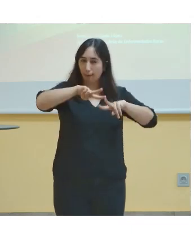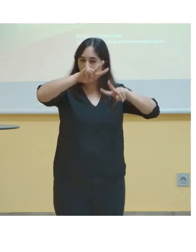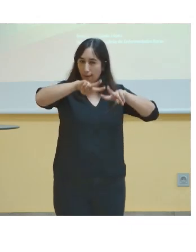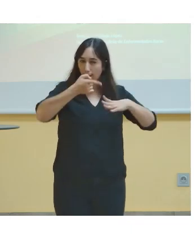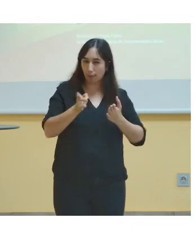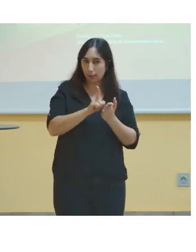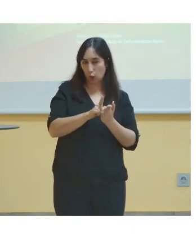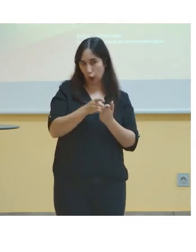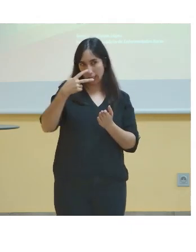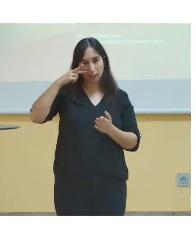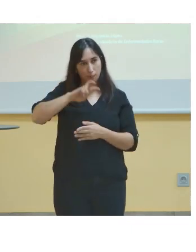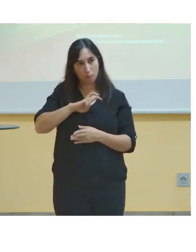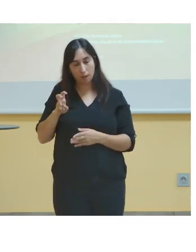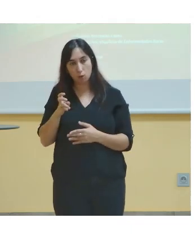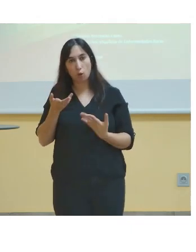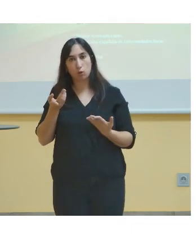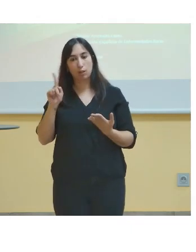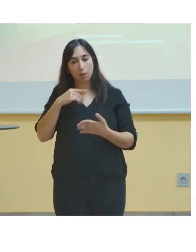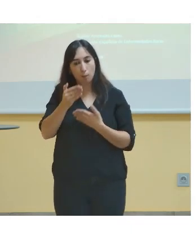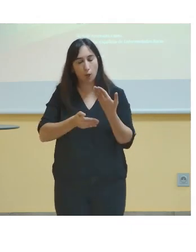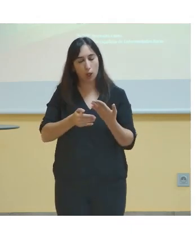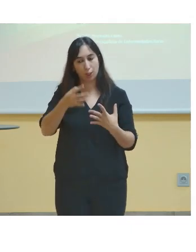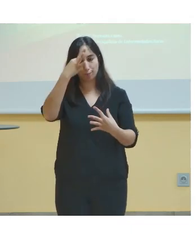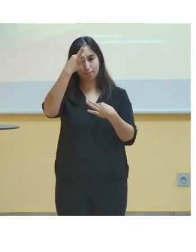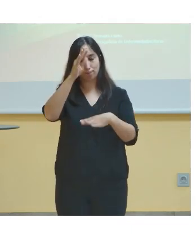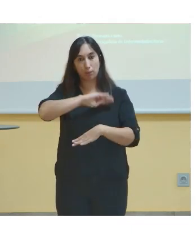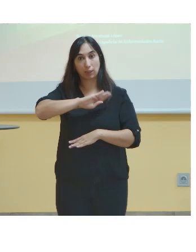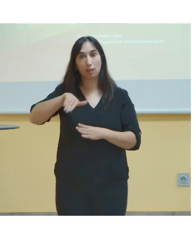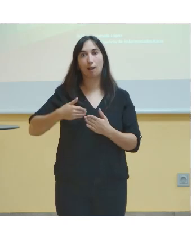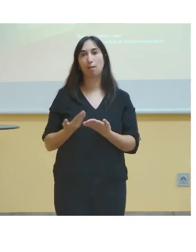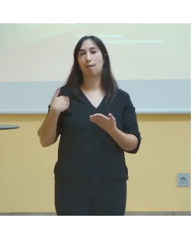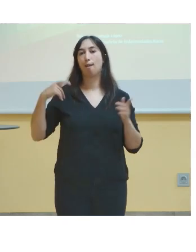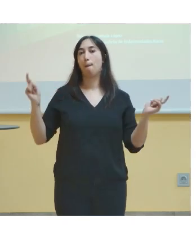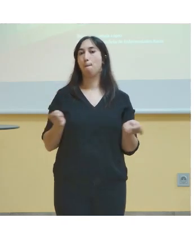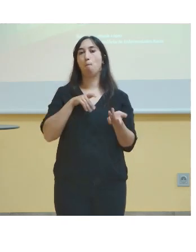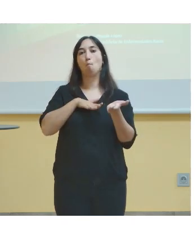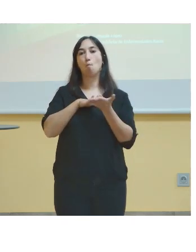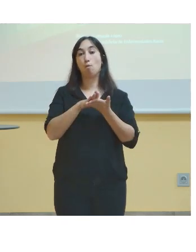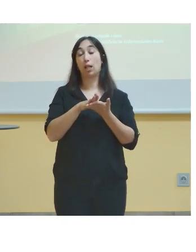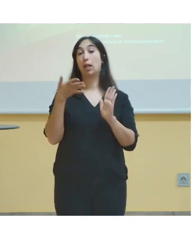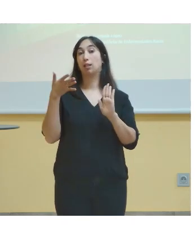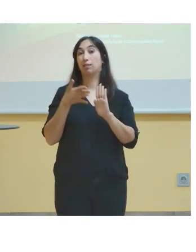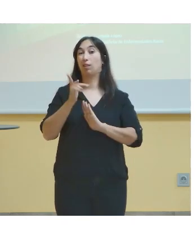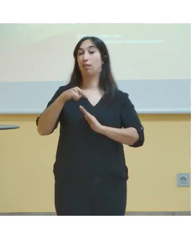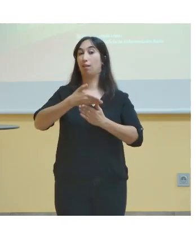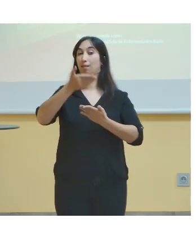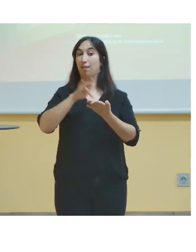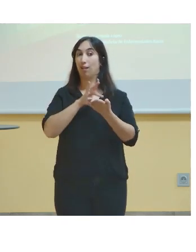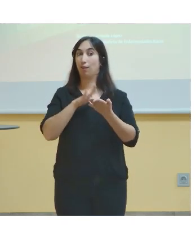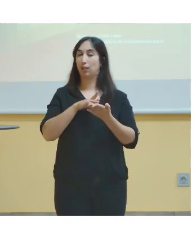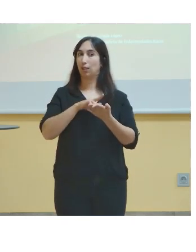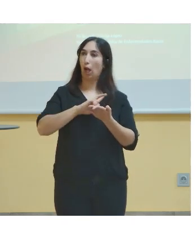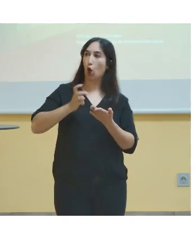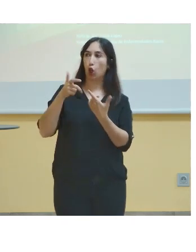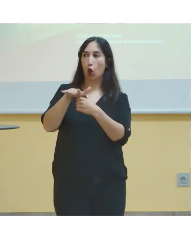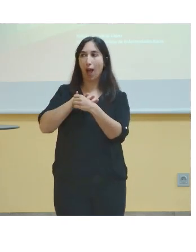parte de expertos, un proceso bastante exigente hasta que salen a publicar. Son revistas que se han citado, además, estas publicaciones en